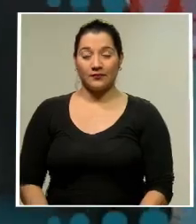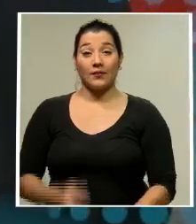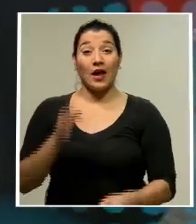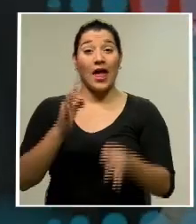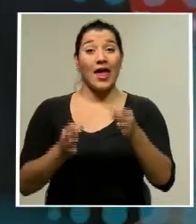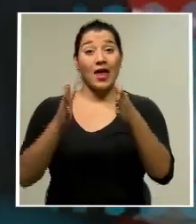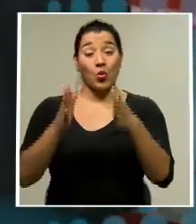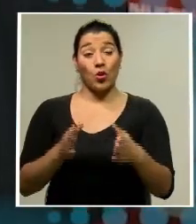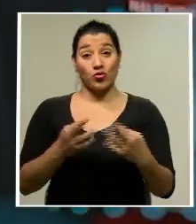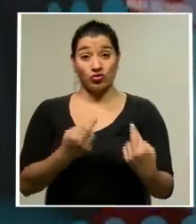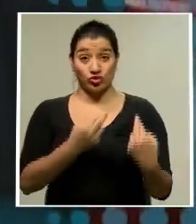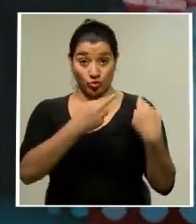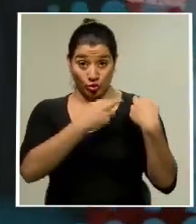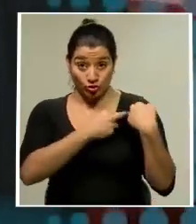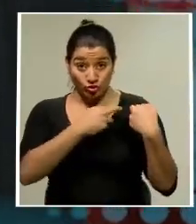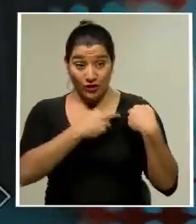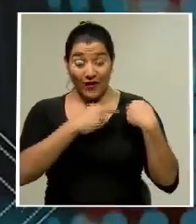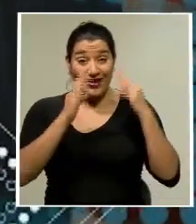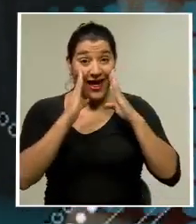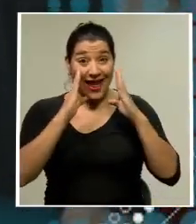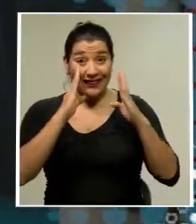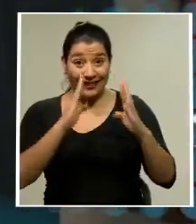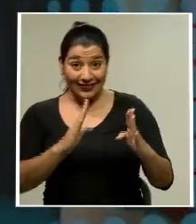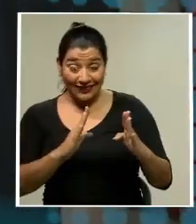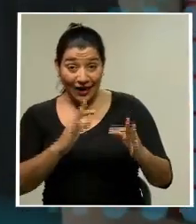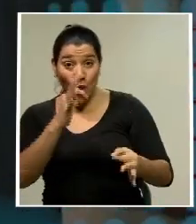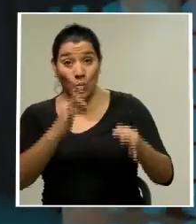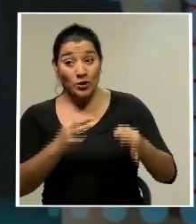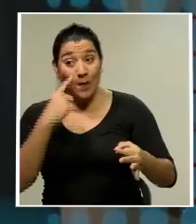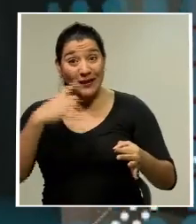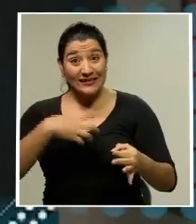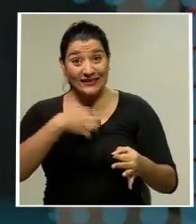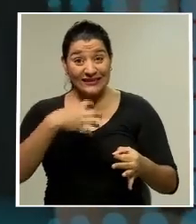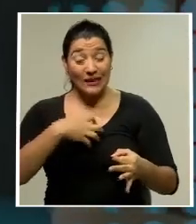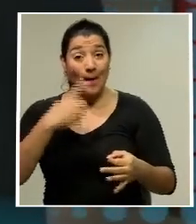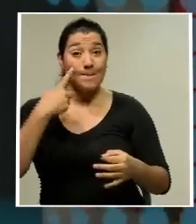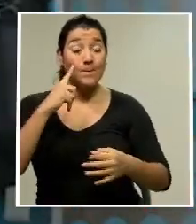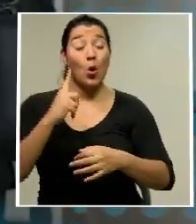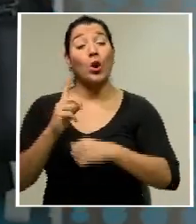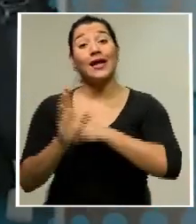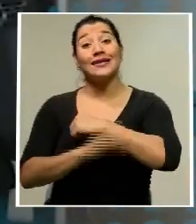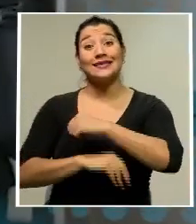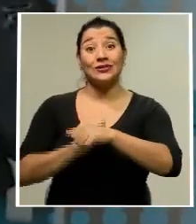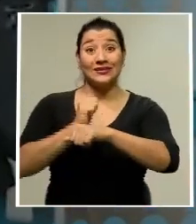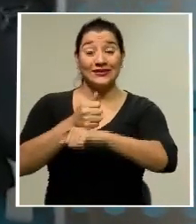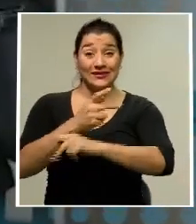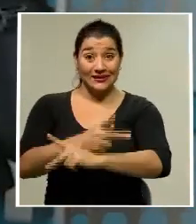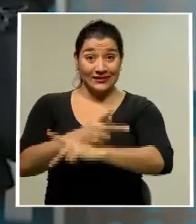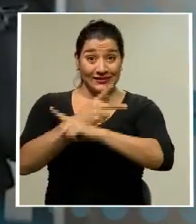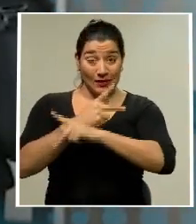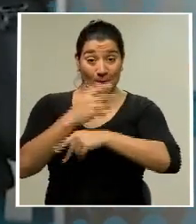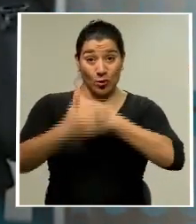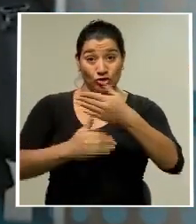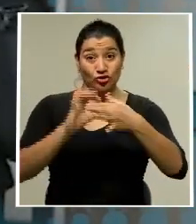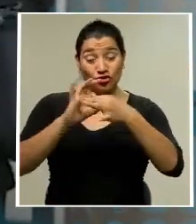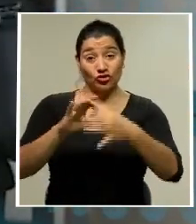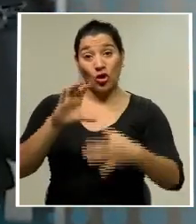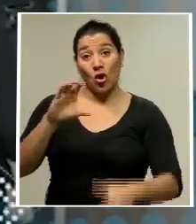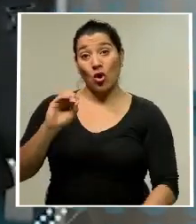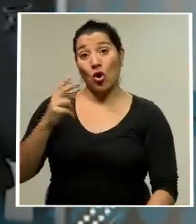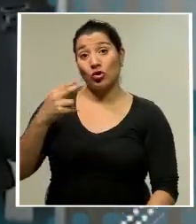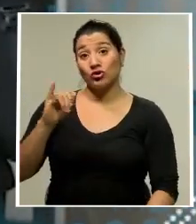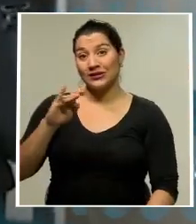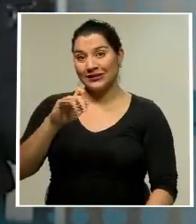Que llevó la apelación de medidas cautelares a los imputados del caso Cochinilla deberá emitir su resolución por escrito, pero no hay una